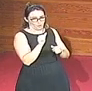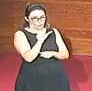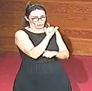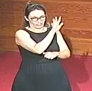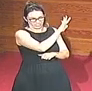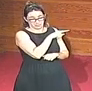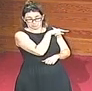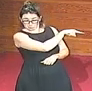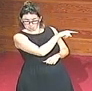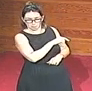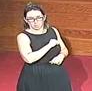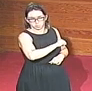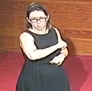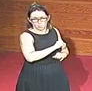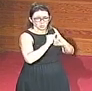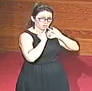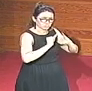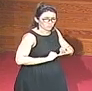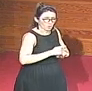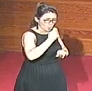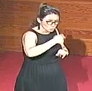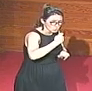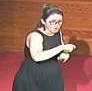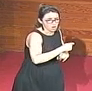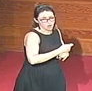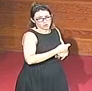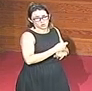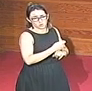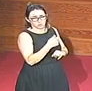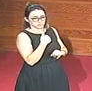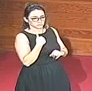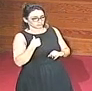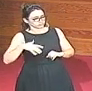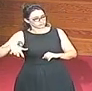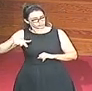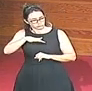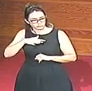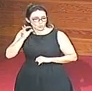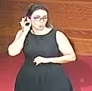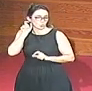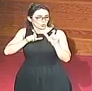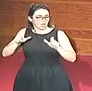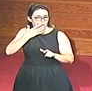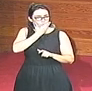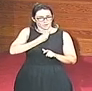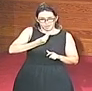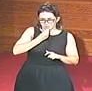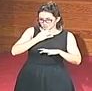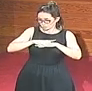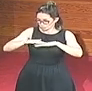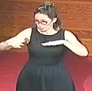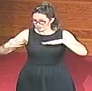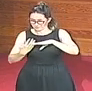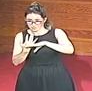la electricidad muy cara y que aquí tenemos una historia, un suelo fértil, mujeres guapas, que ahí yo ya decía, bueno, yo ya aquí me pego un